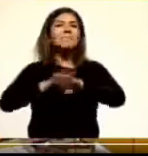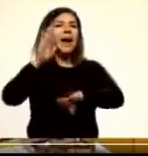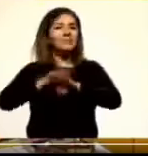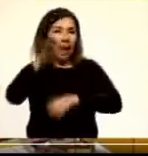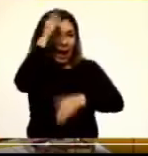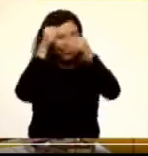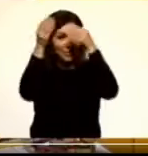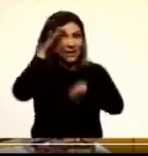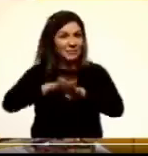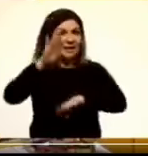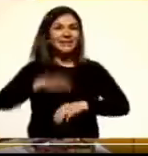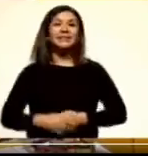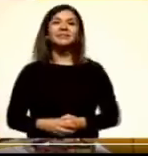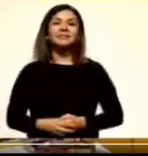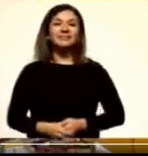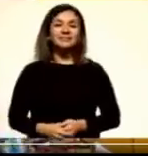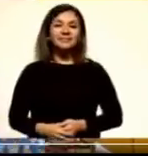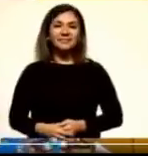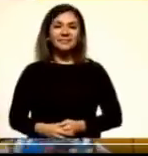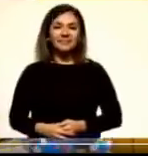aprender.